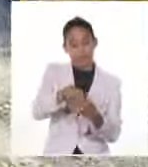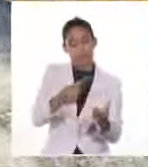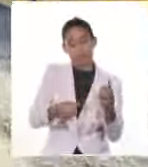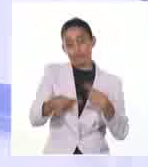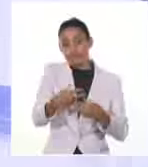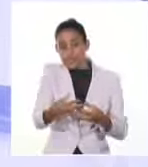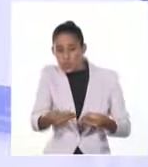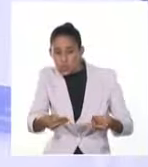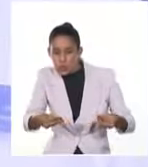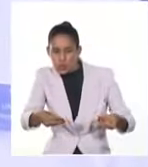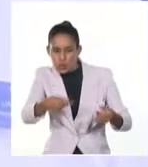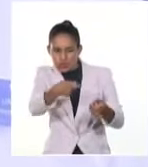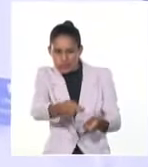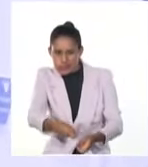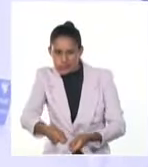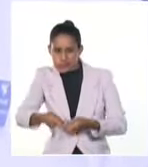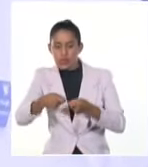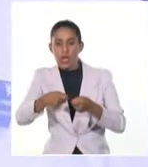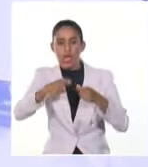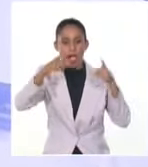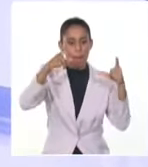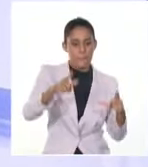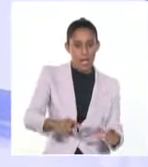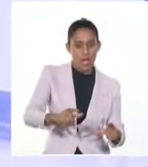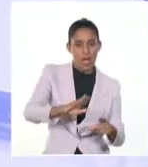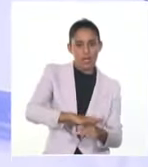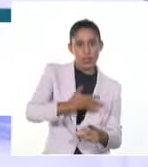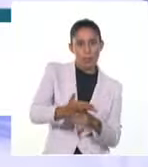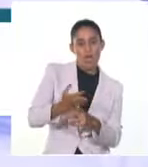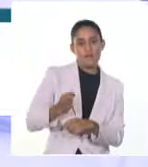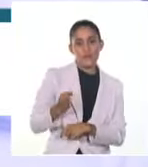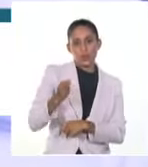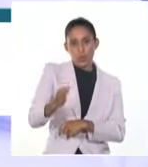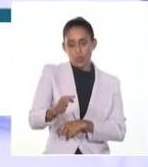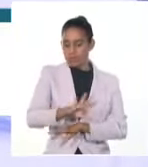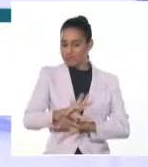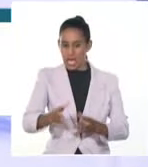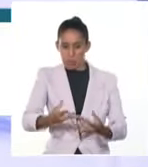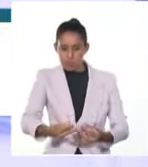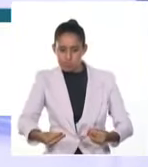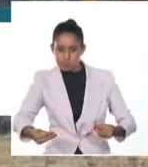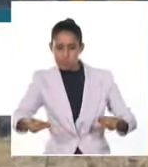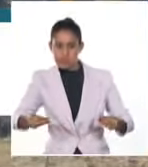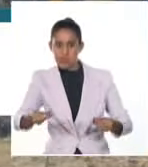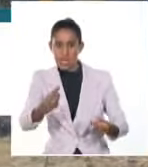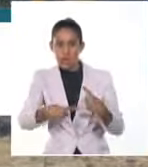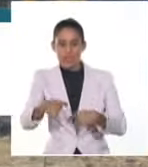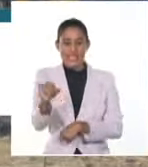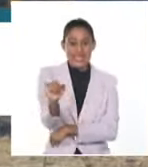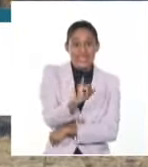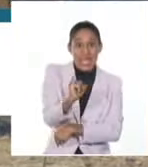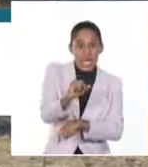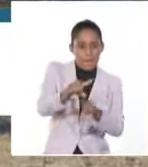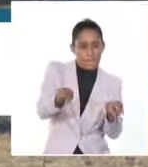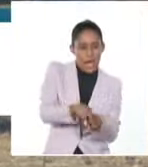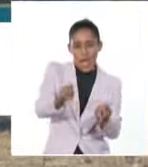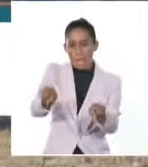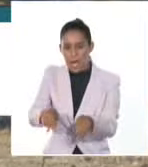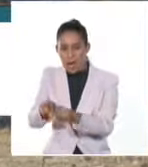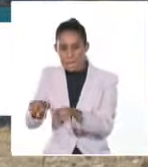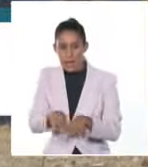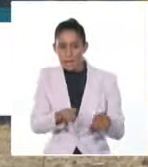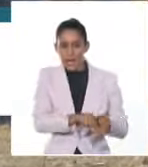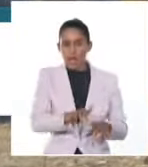de donde va a estar netamente el parque, ya está en el movimiento de tierra. Tratamos de dividirlo en 6 cuadrantes para dar una continuidad de